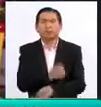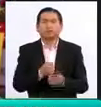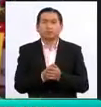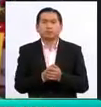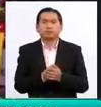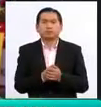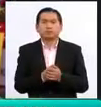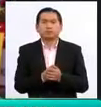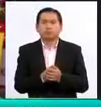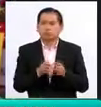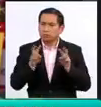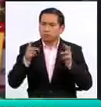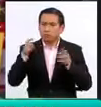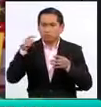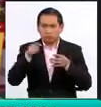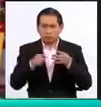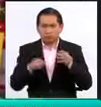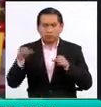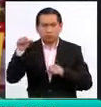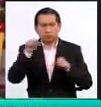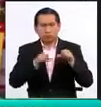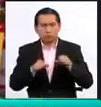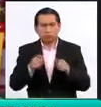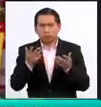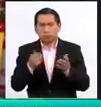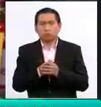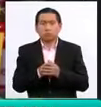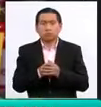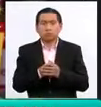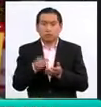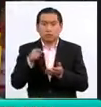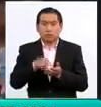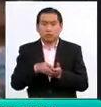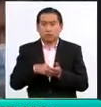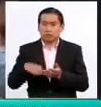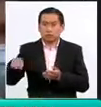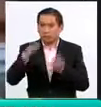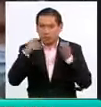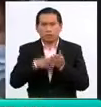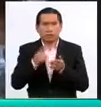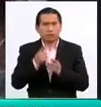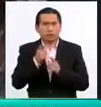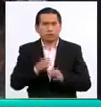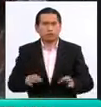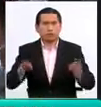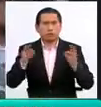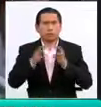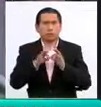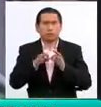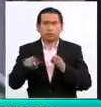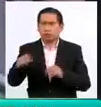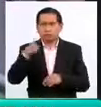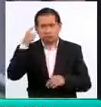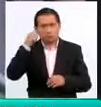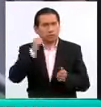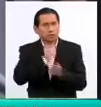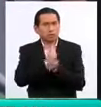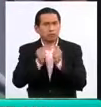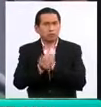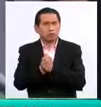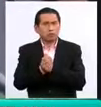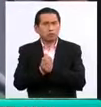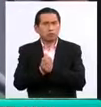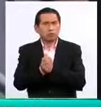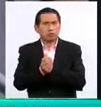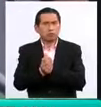de estar viendo temas científicos todo el tiempo, porque ahí tenemos que apuntar, tenemos que cambiar una mentalidad de